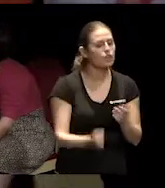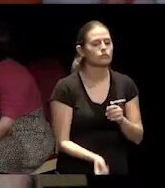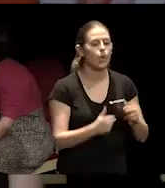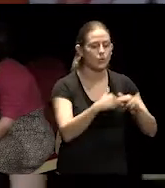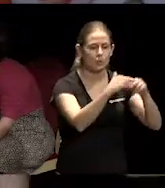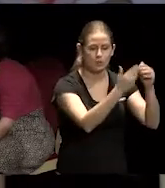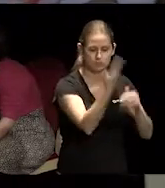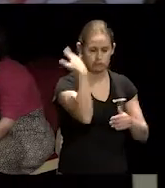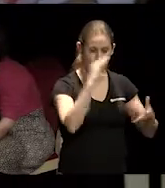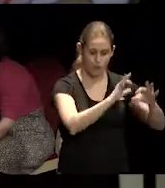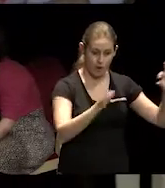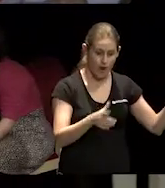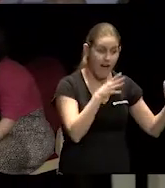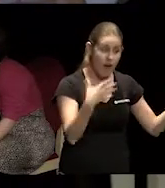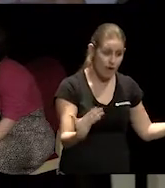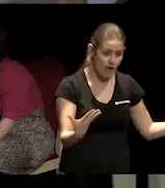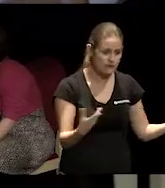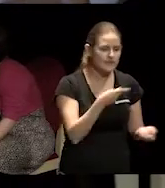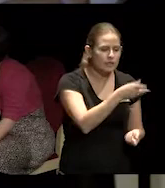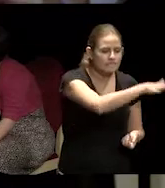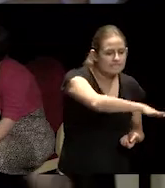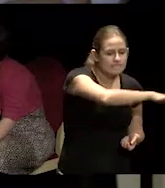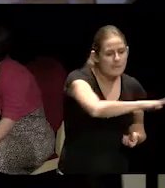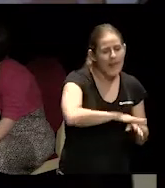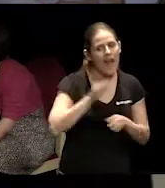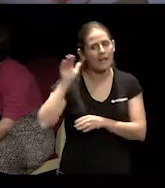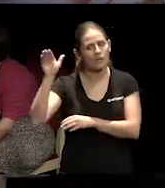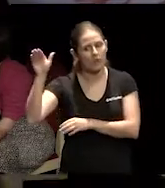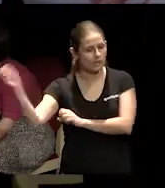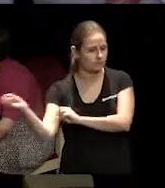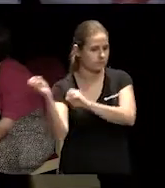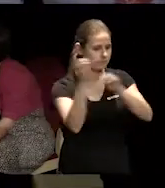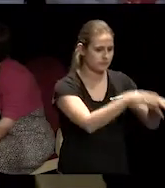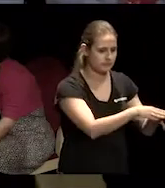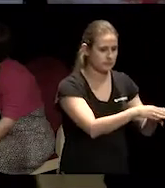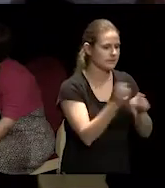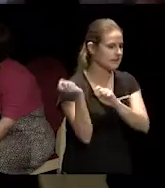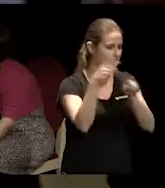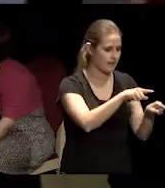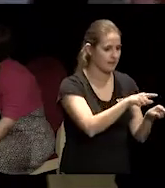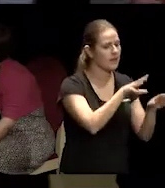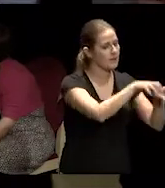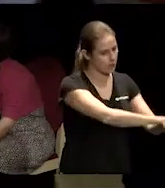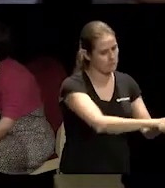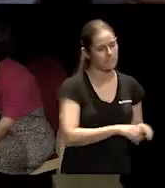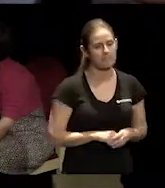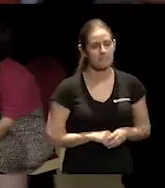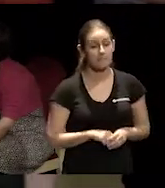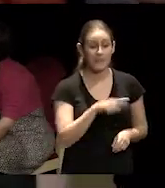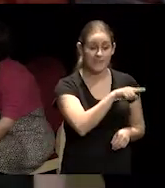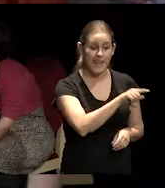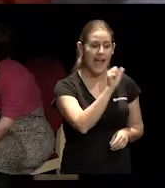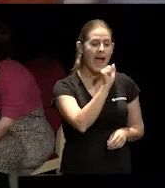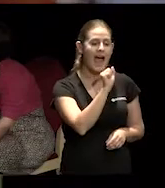3 campos de refugiados. Bien, y de aquí, de Atenas, me fui al norte